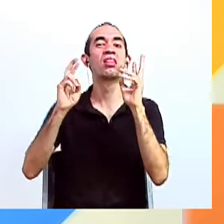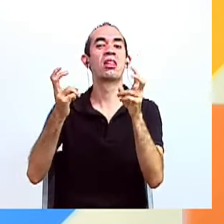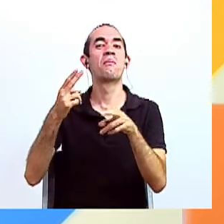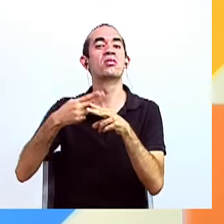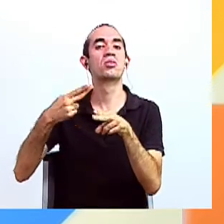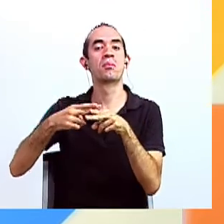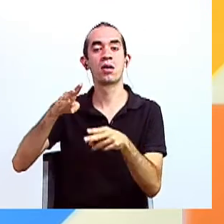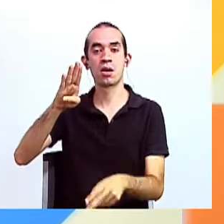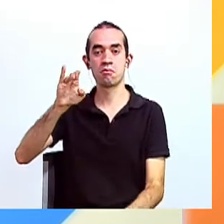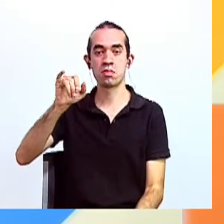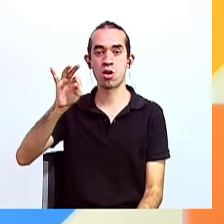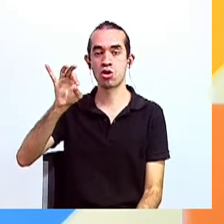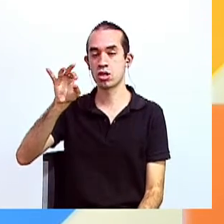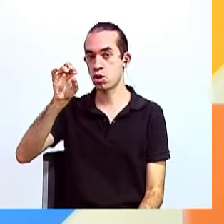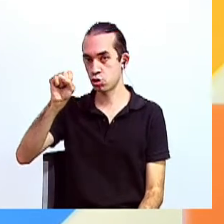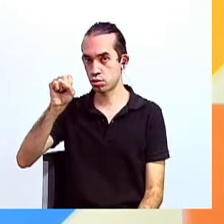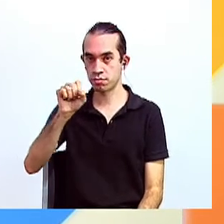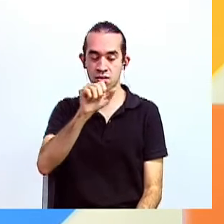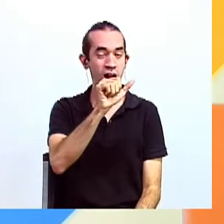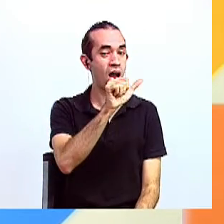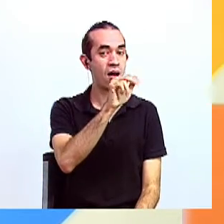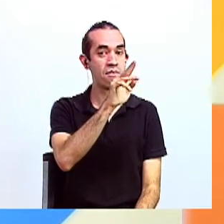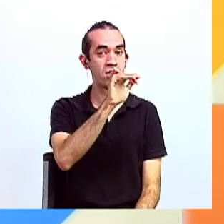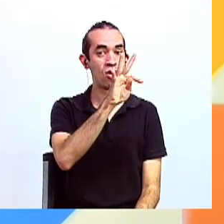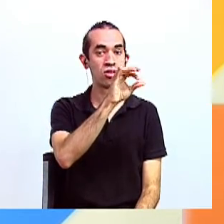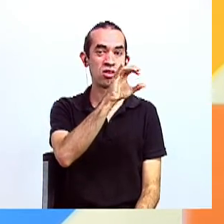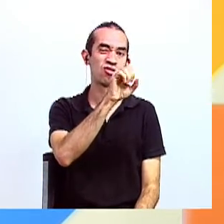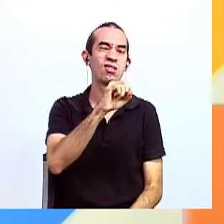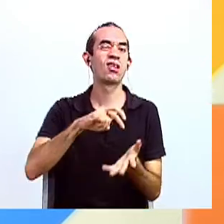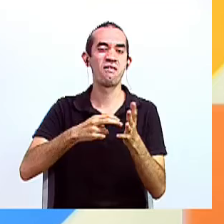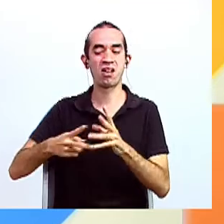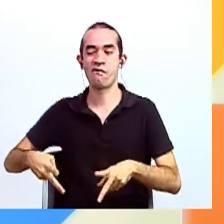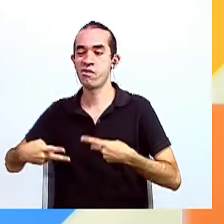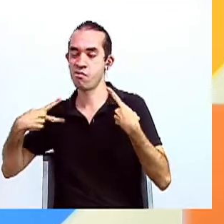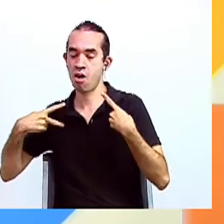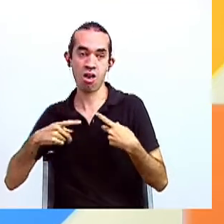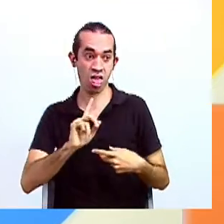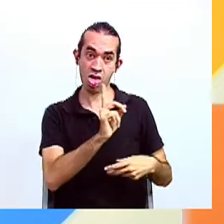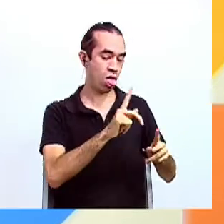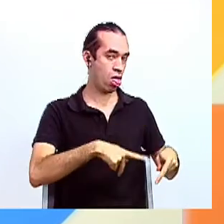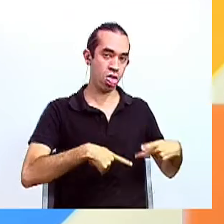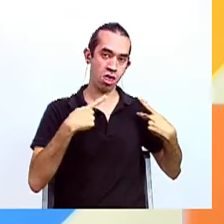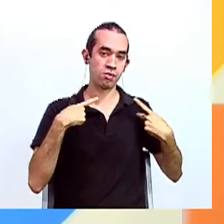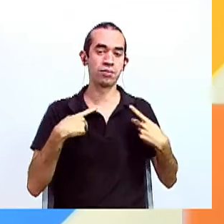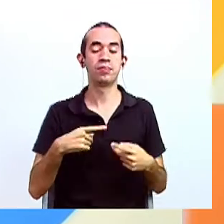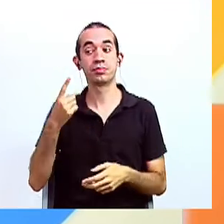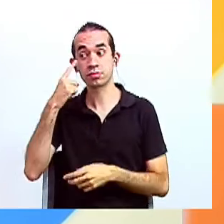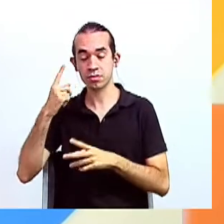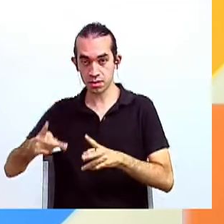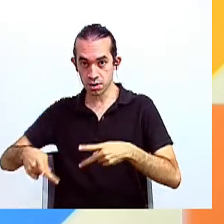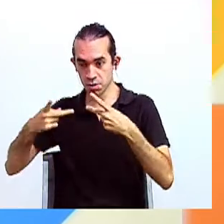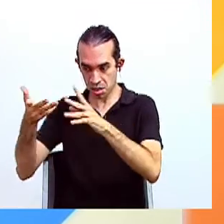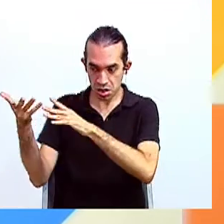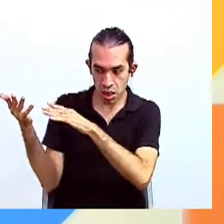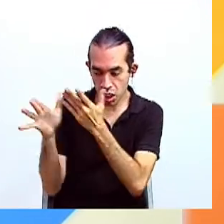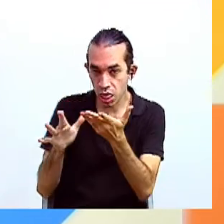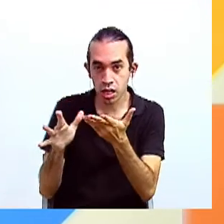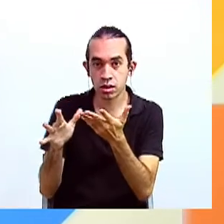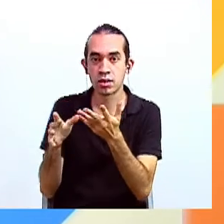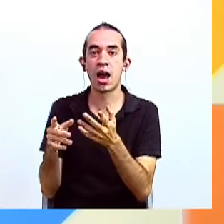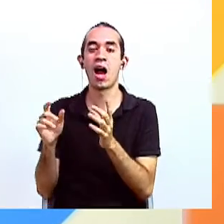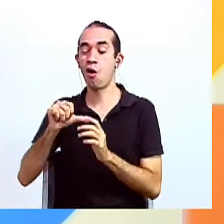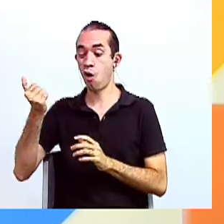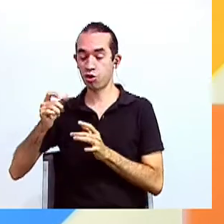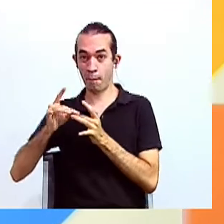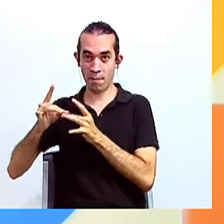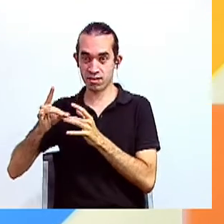o abióticos. Cuando los organismos mueren, los descomponedores se encargan de desintegrar esa materia